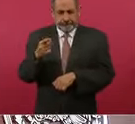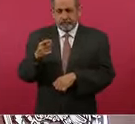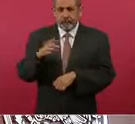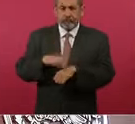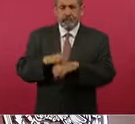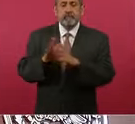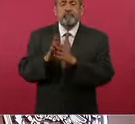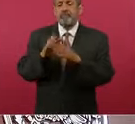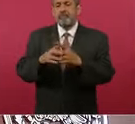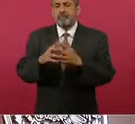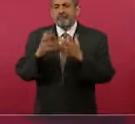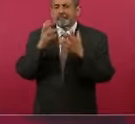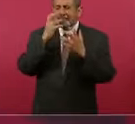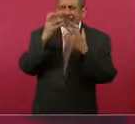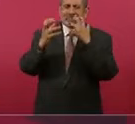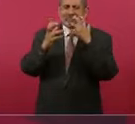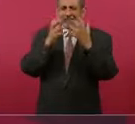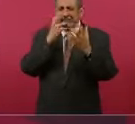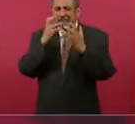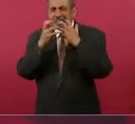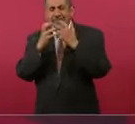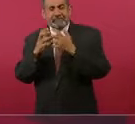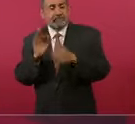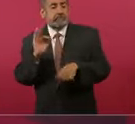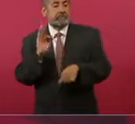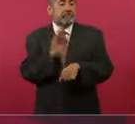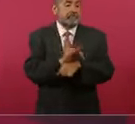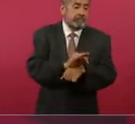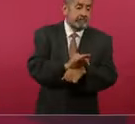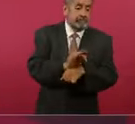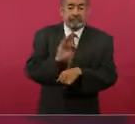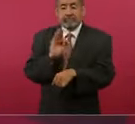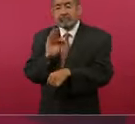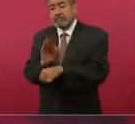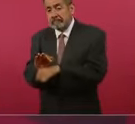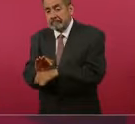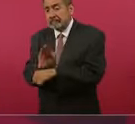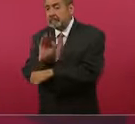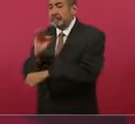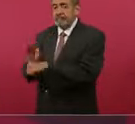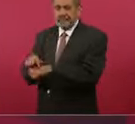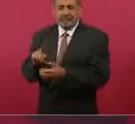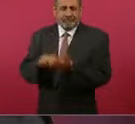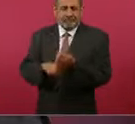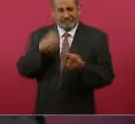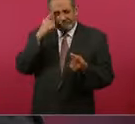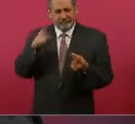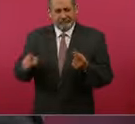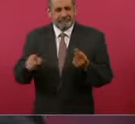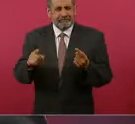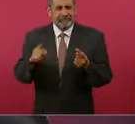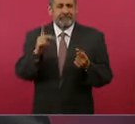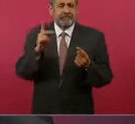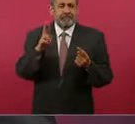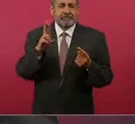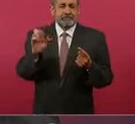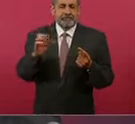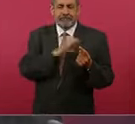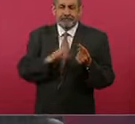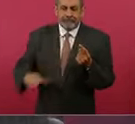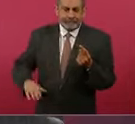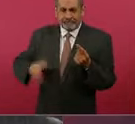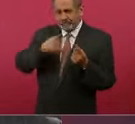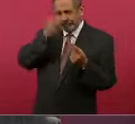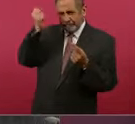de llevar porras a favor de los que están participando para